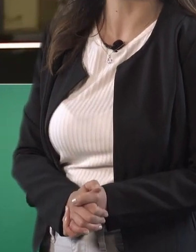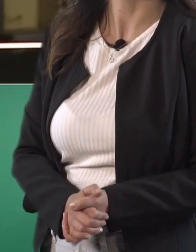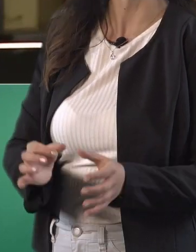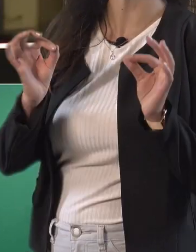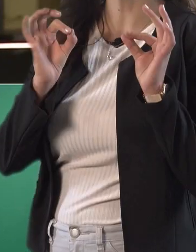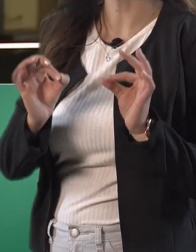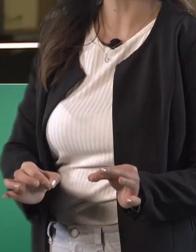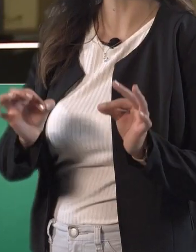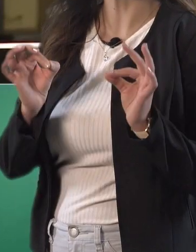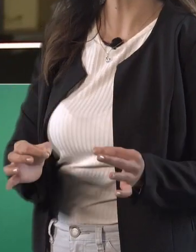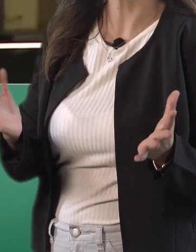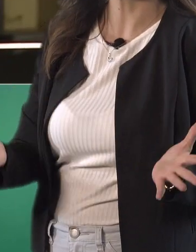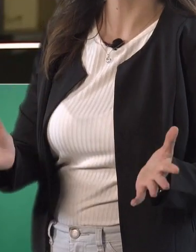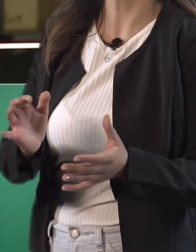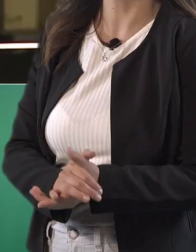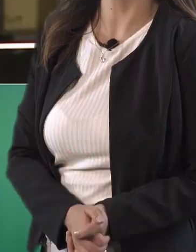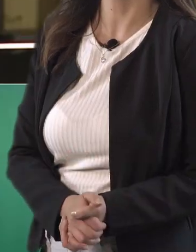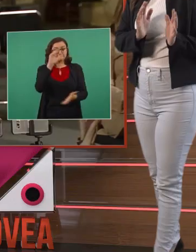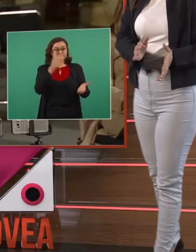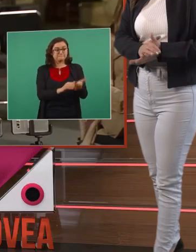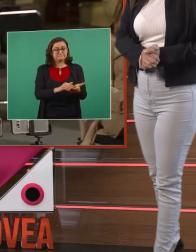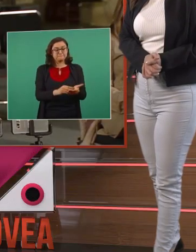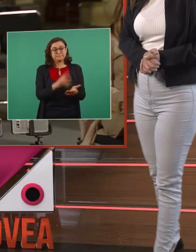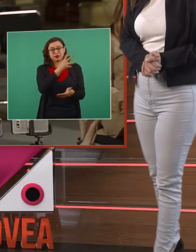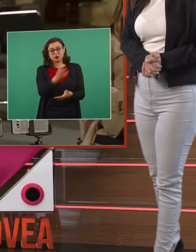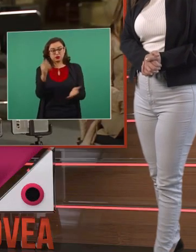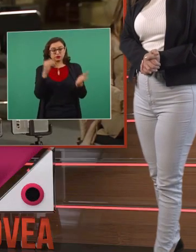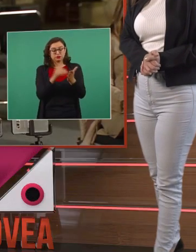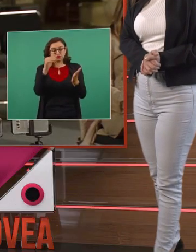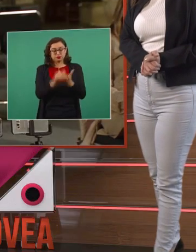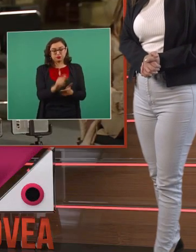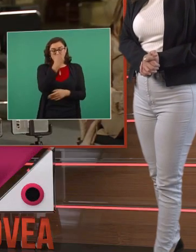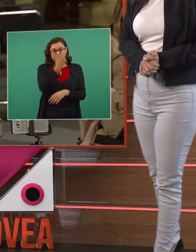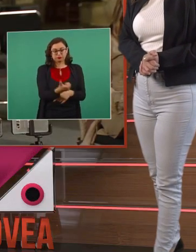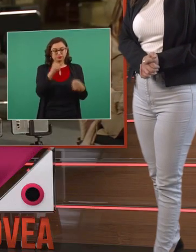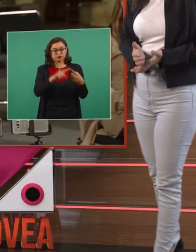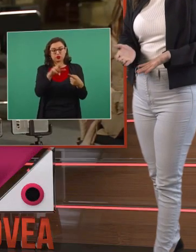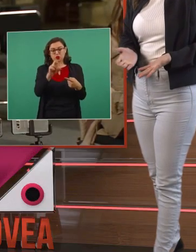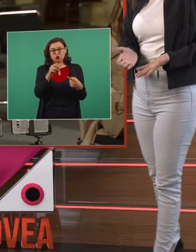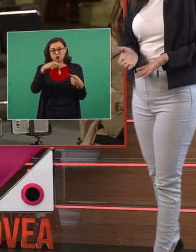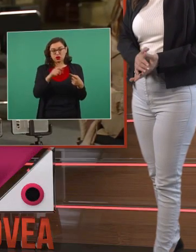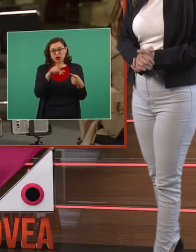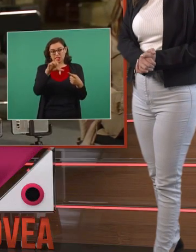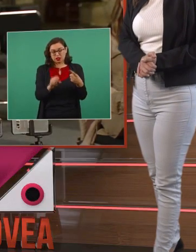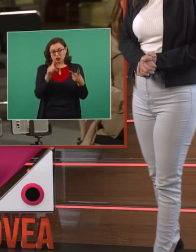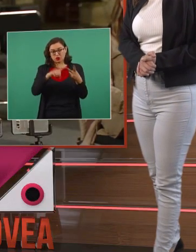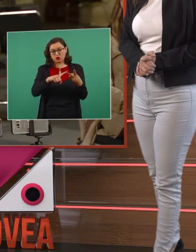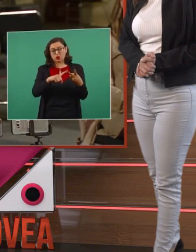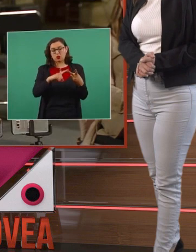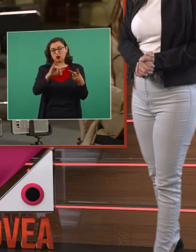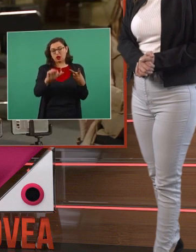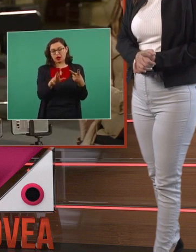Hinojosa Cantú, el constructor favorito de Enrique Peña Nieto. Aseguró que estos empresarios han sido señalados por huachicoleo y por tener vínculos con los últimos